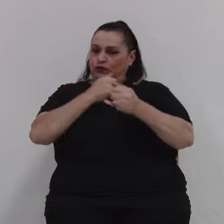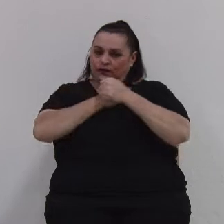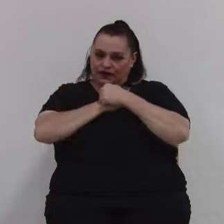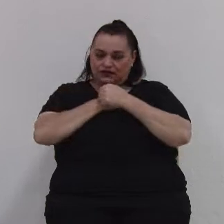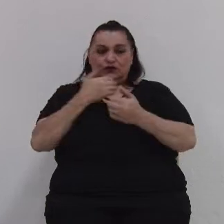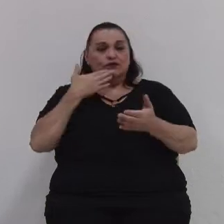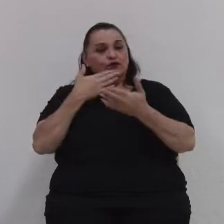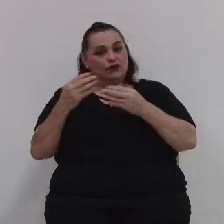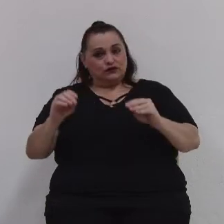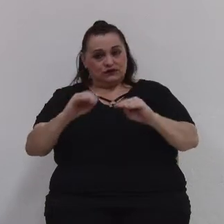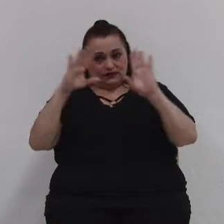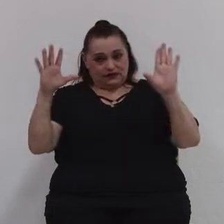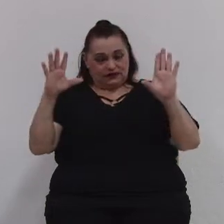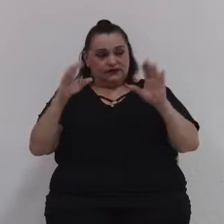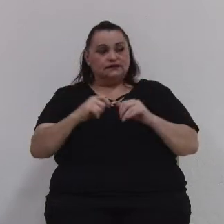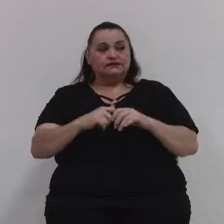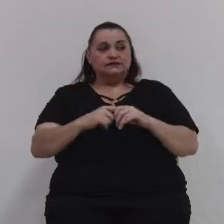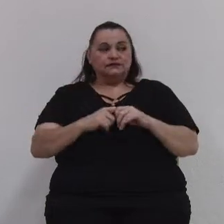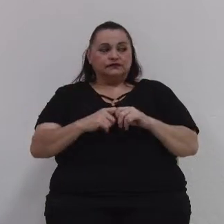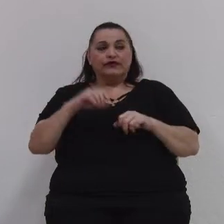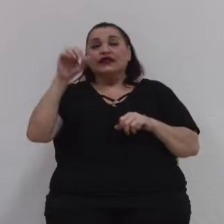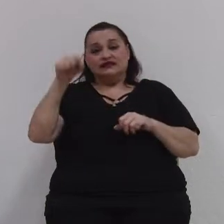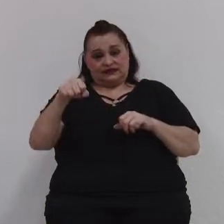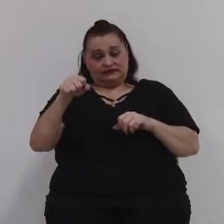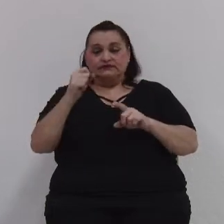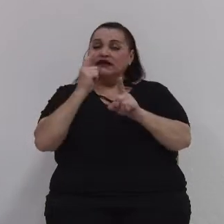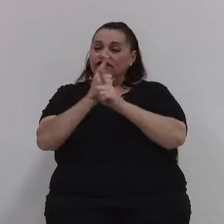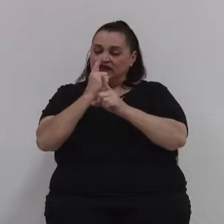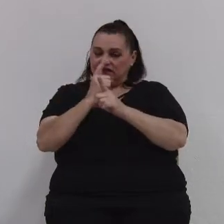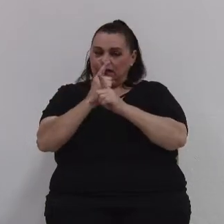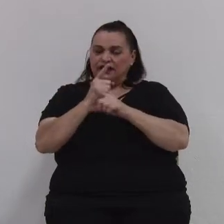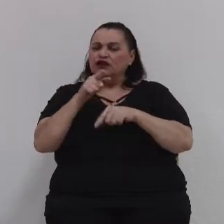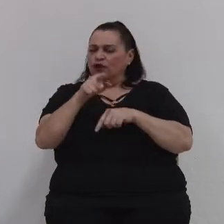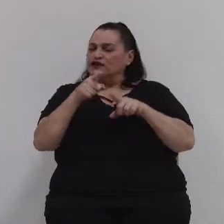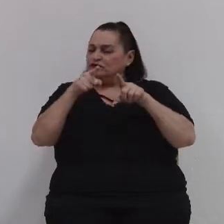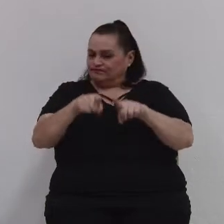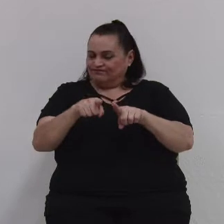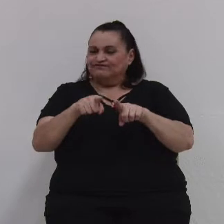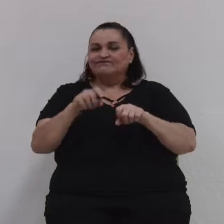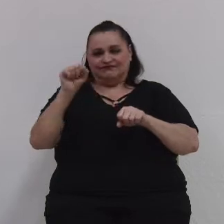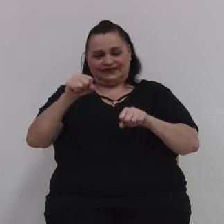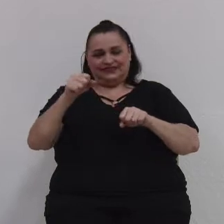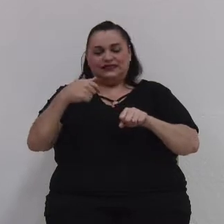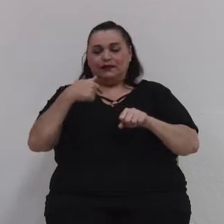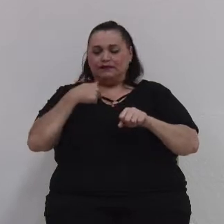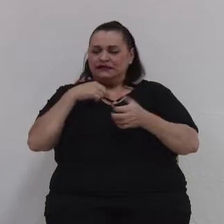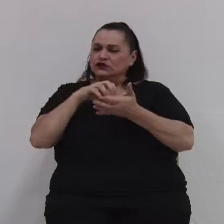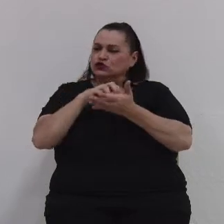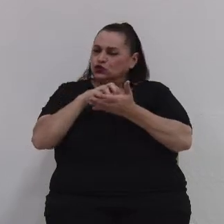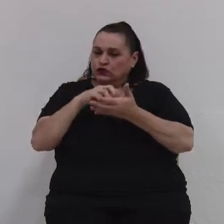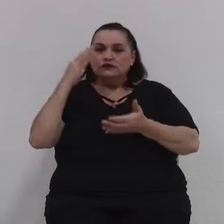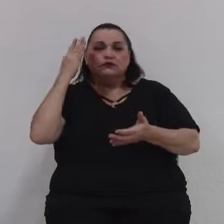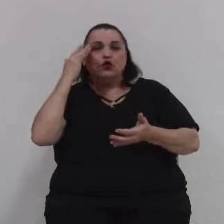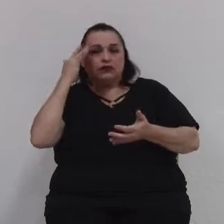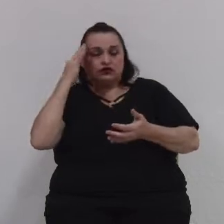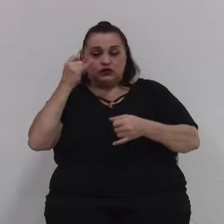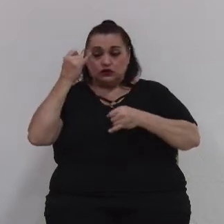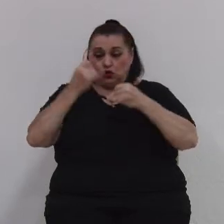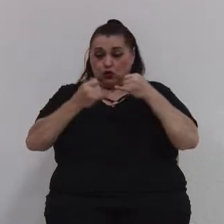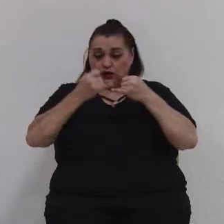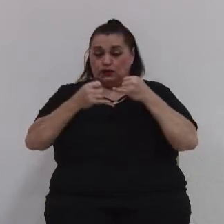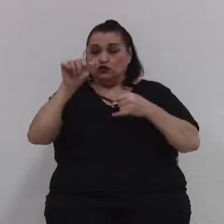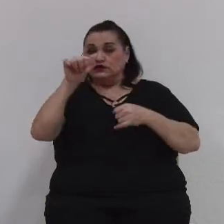Buenos días. Sí, efectivamente, esa ha sido una de mis inquietudes y preocupaciones de los últimos